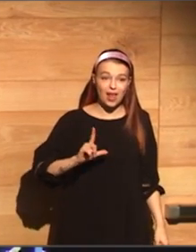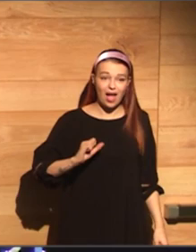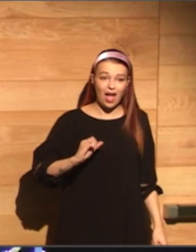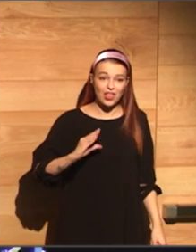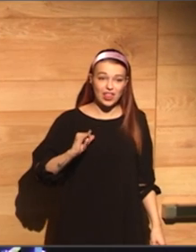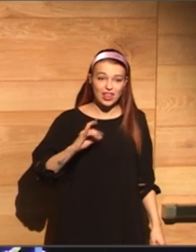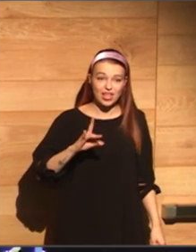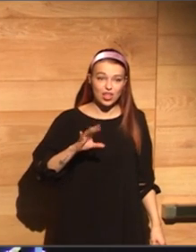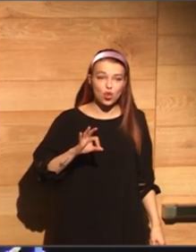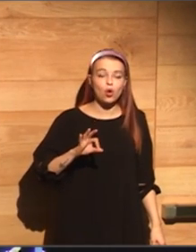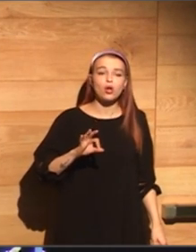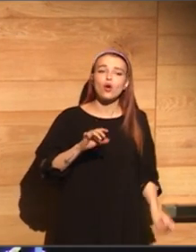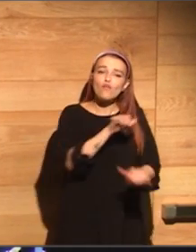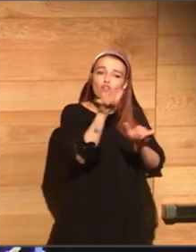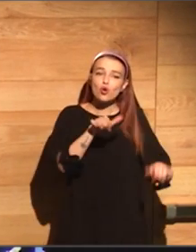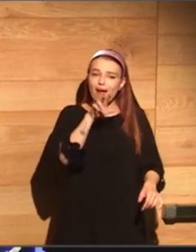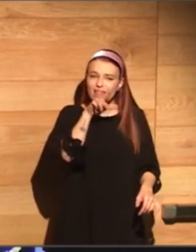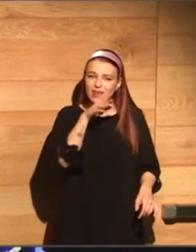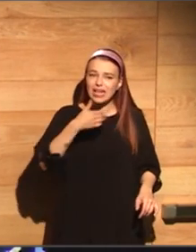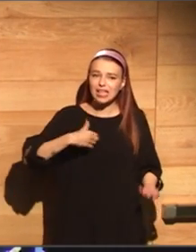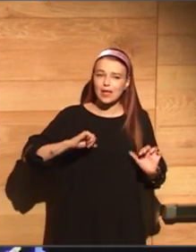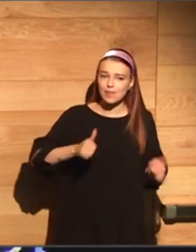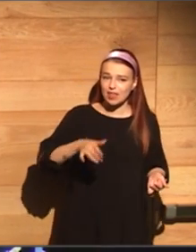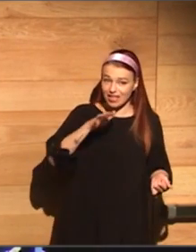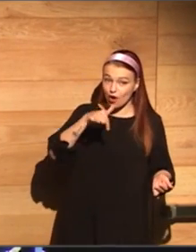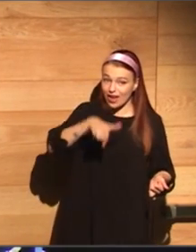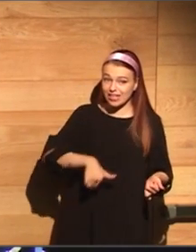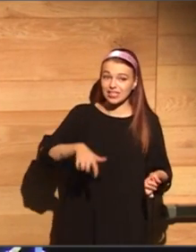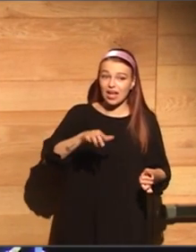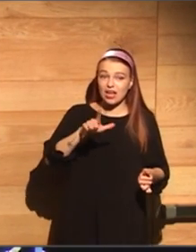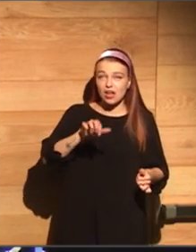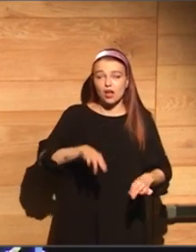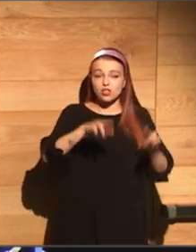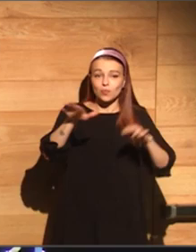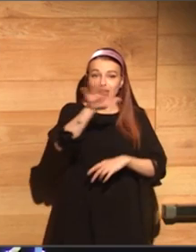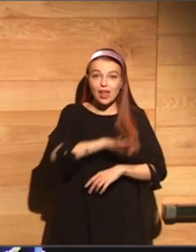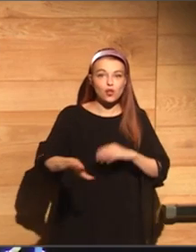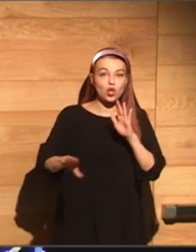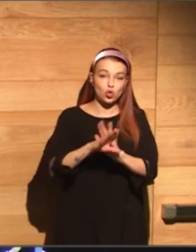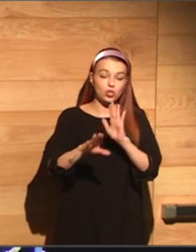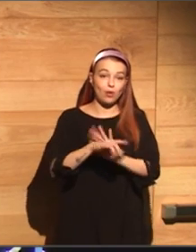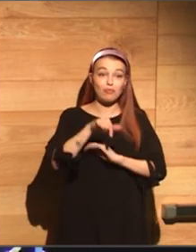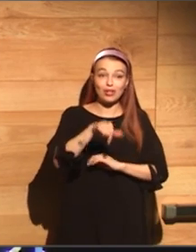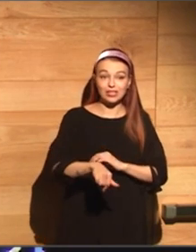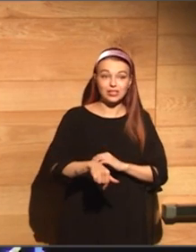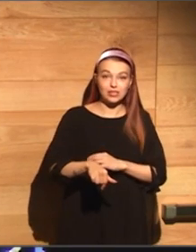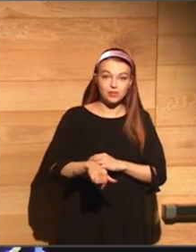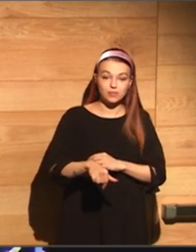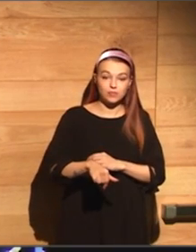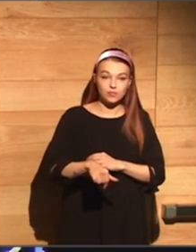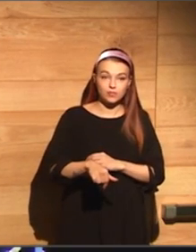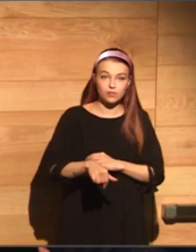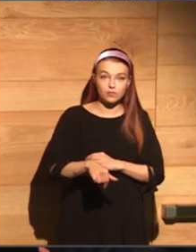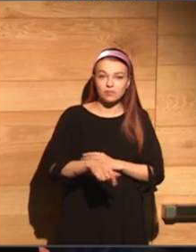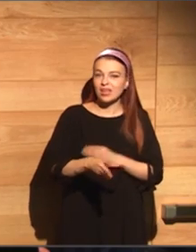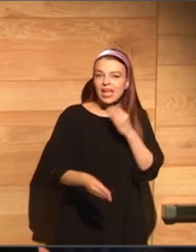se había anticipado parte de este lenguaje coral, y ese descubrimiento natural, hecho a sí mismo, sin ninguna voluntad de tour de